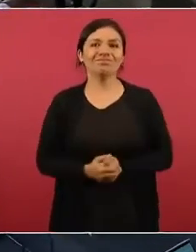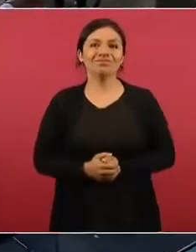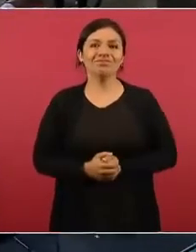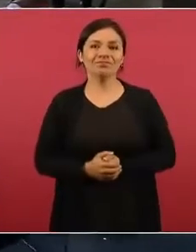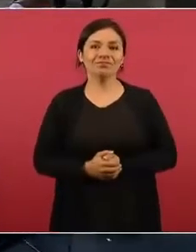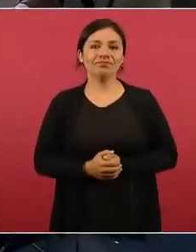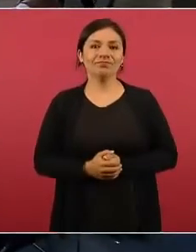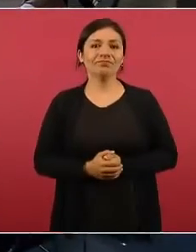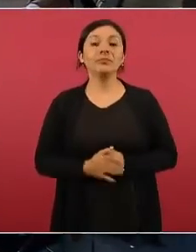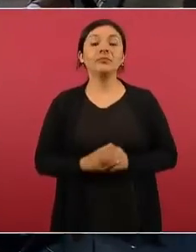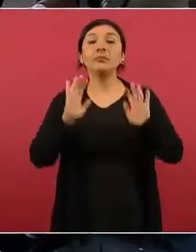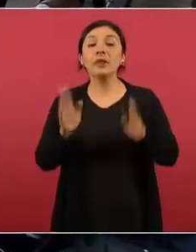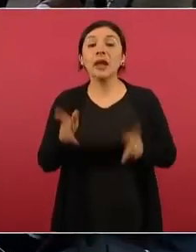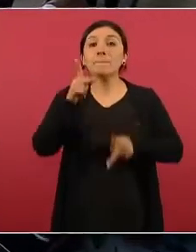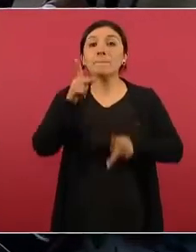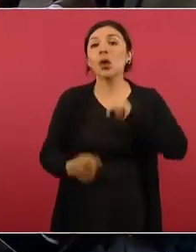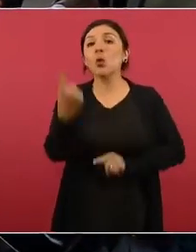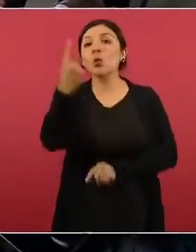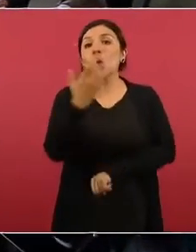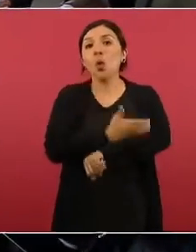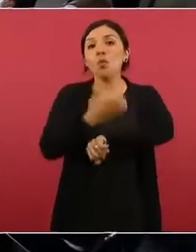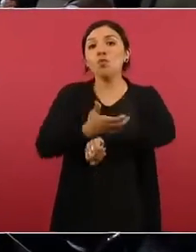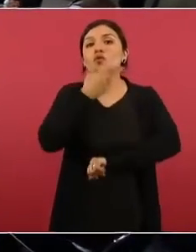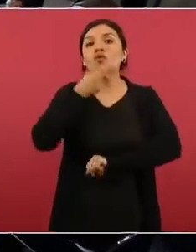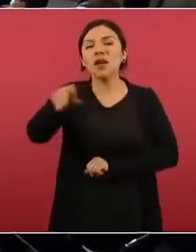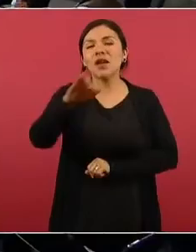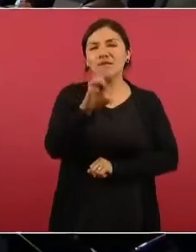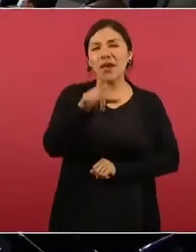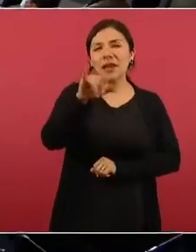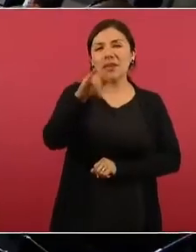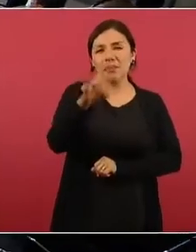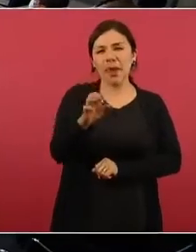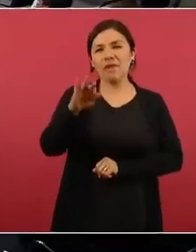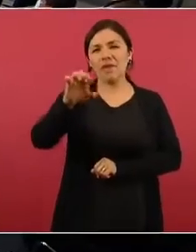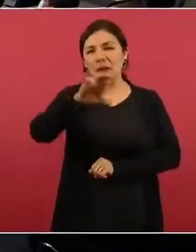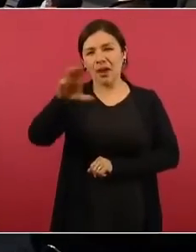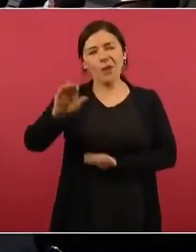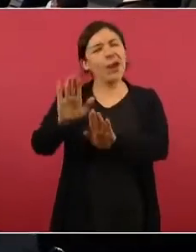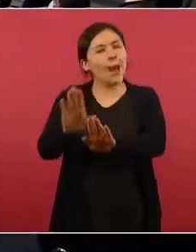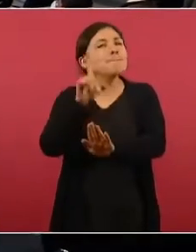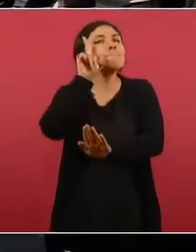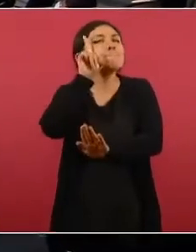Ya, nada más quedó un compañero, Felipe Fierro, pero mañana.